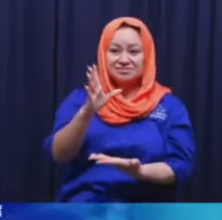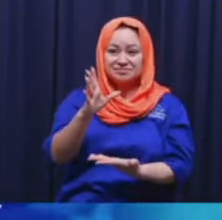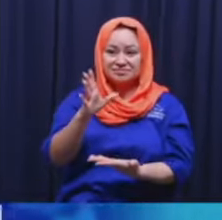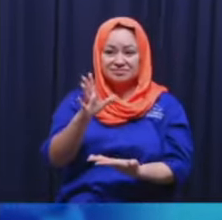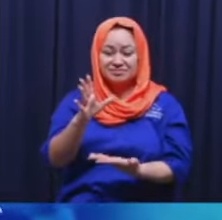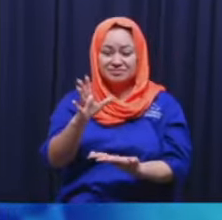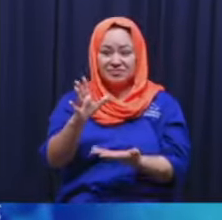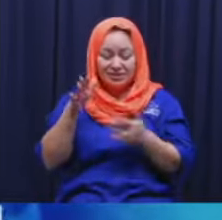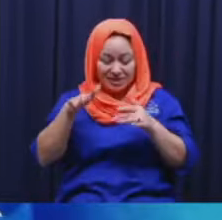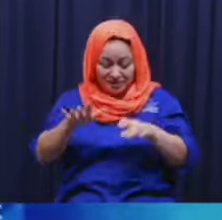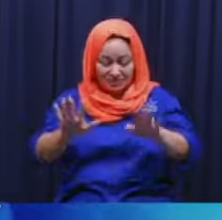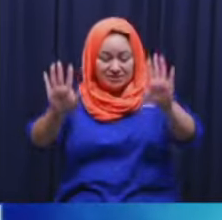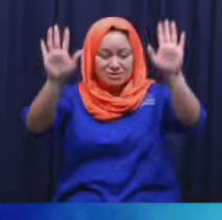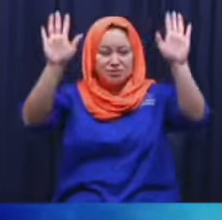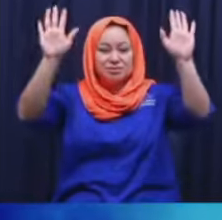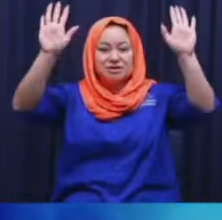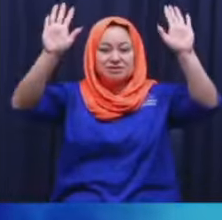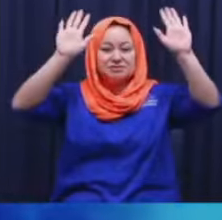Levante su mano